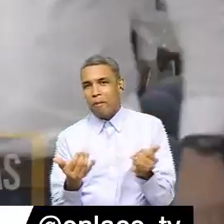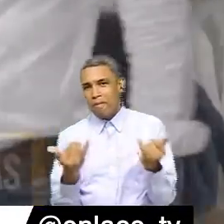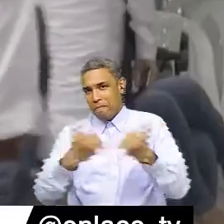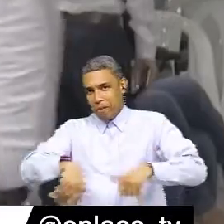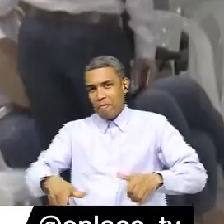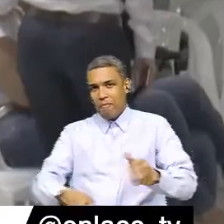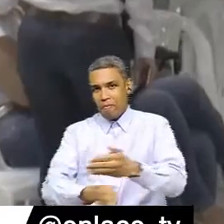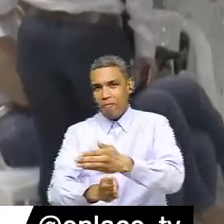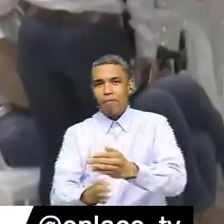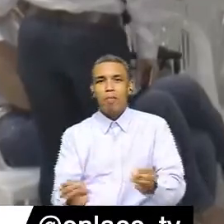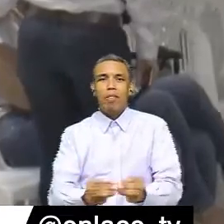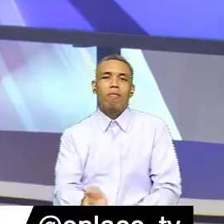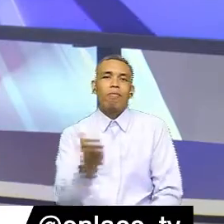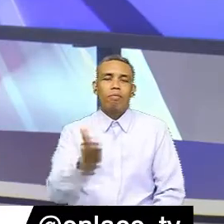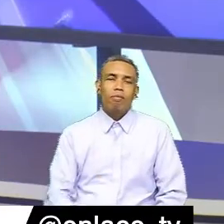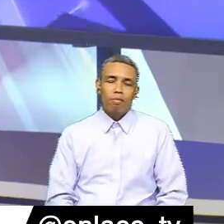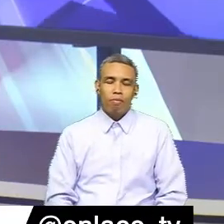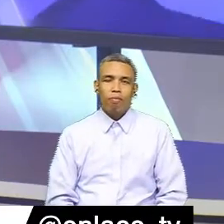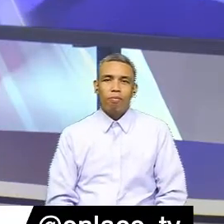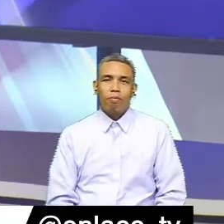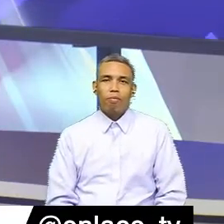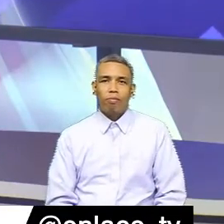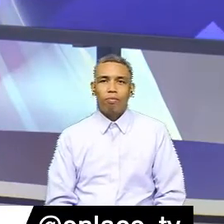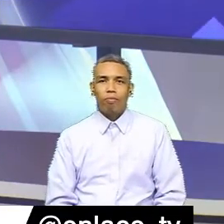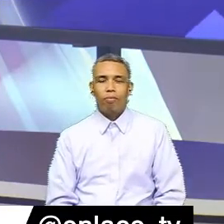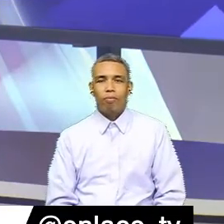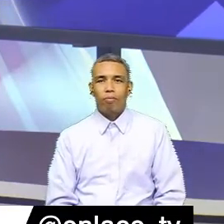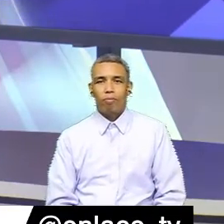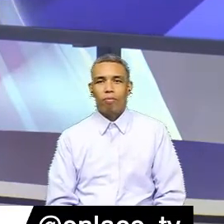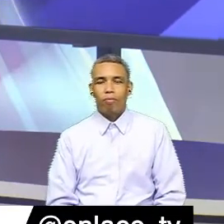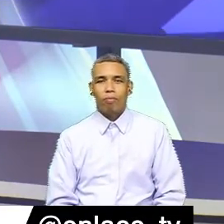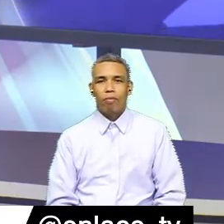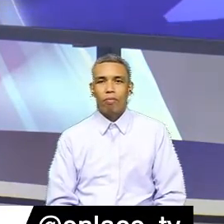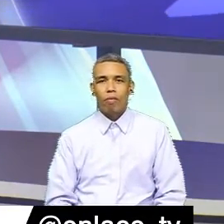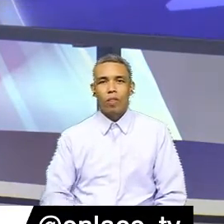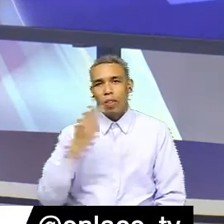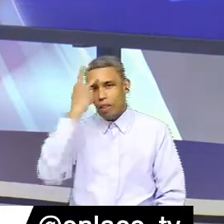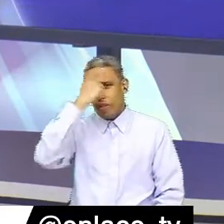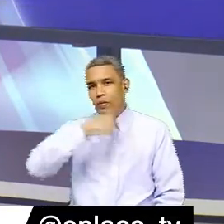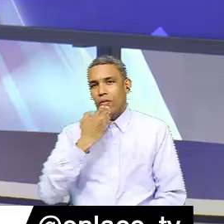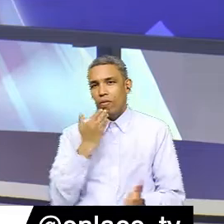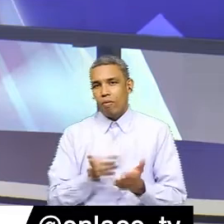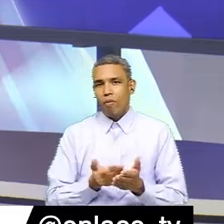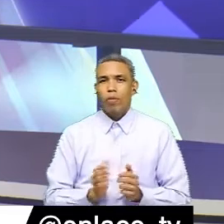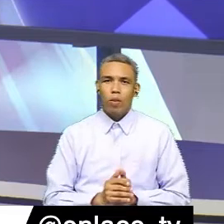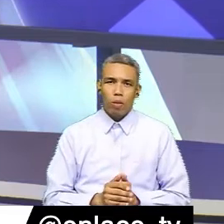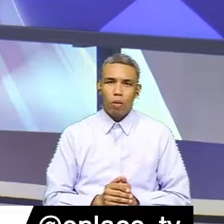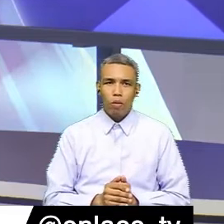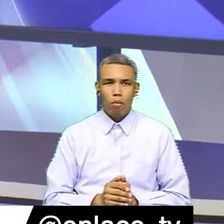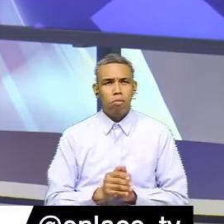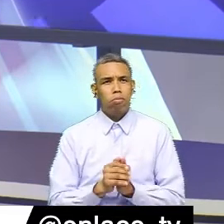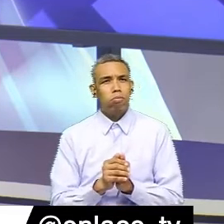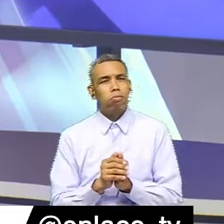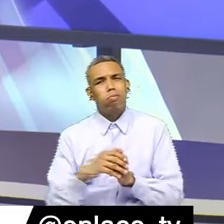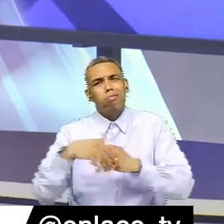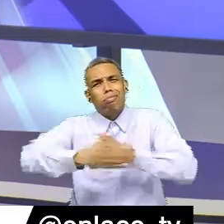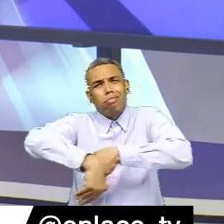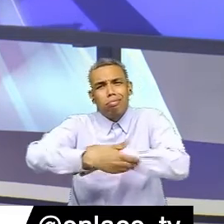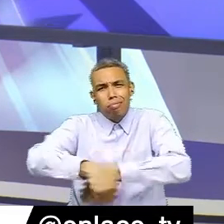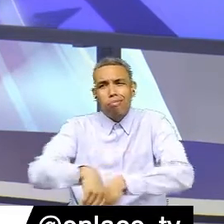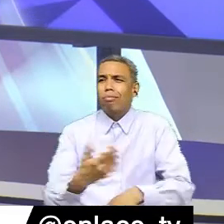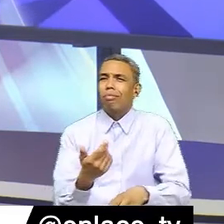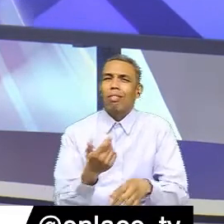muy buenas tardes gracias por la información en más influencias en las vías así como denuncias de daños entre otras